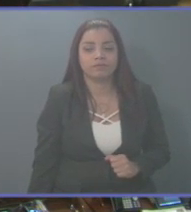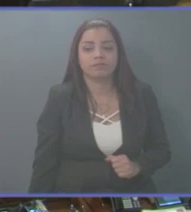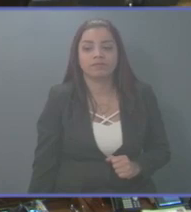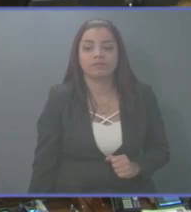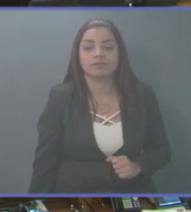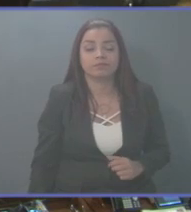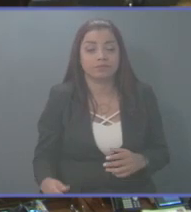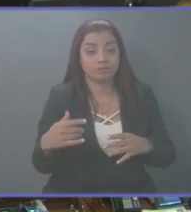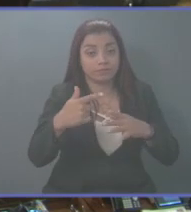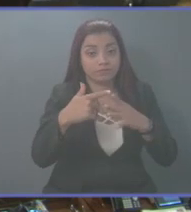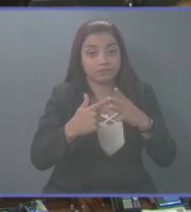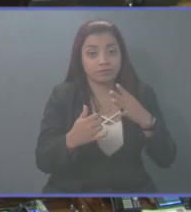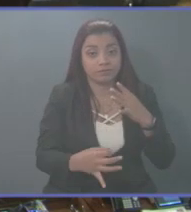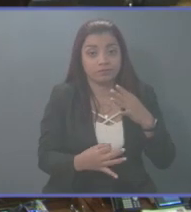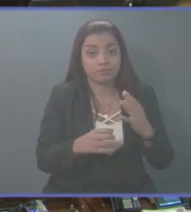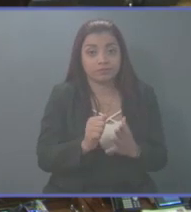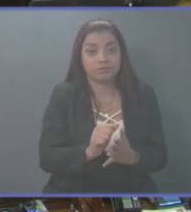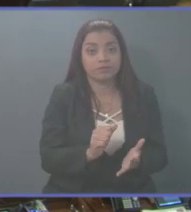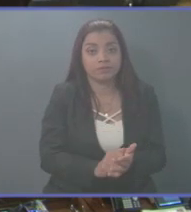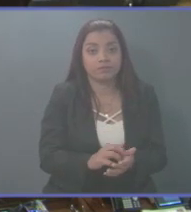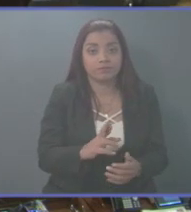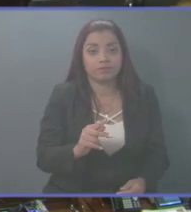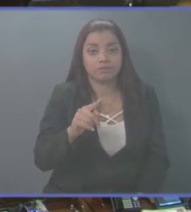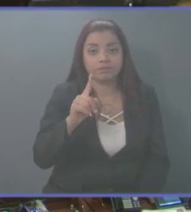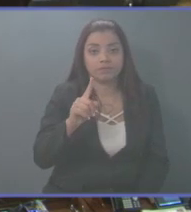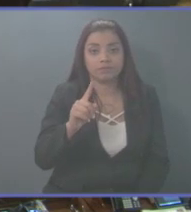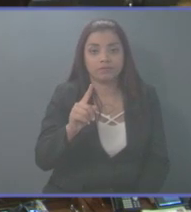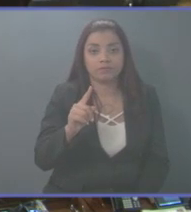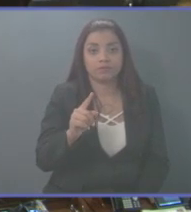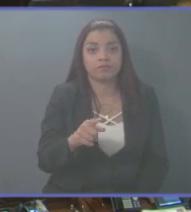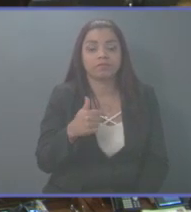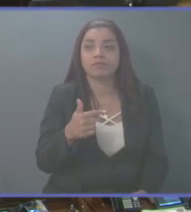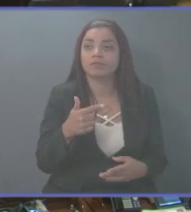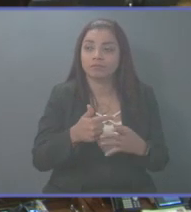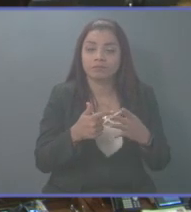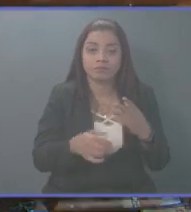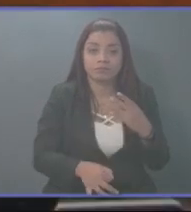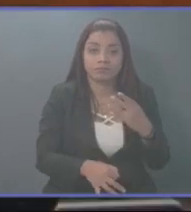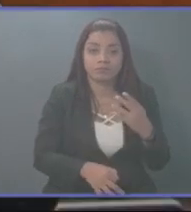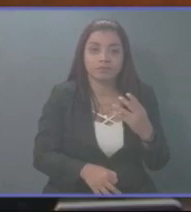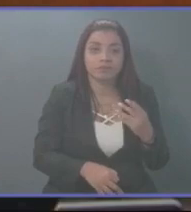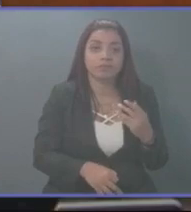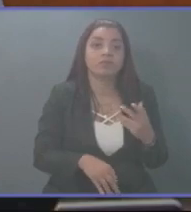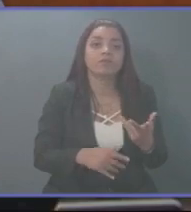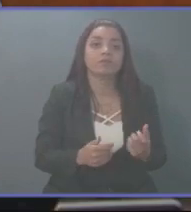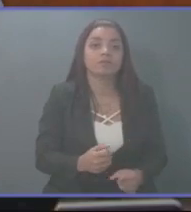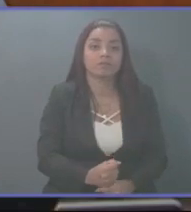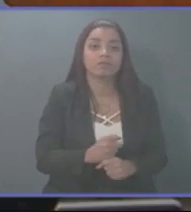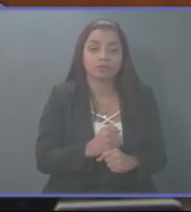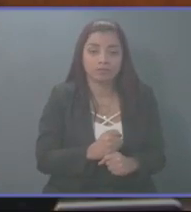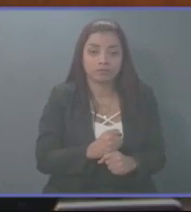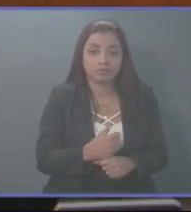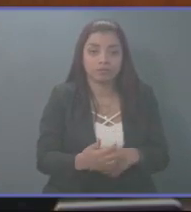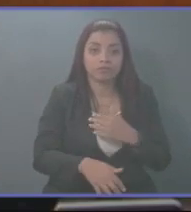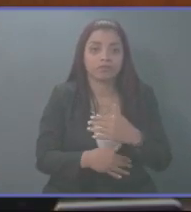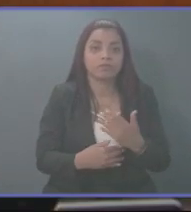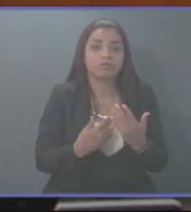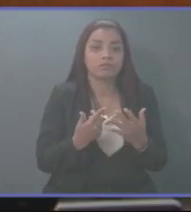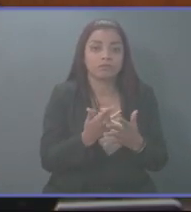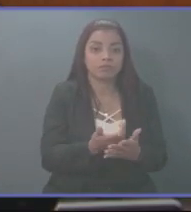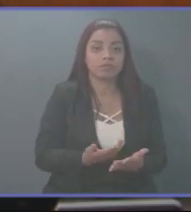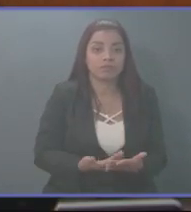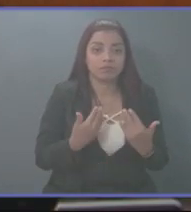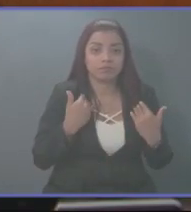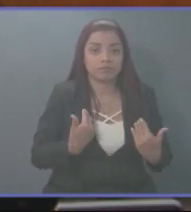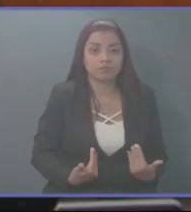Objeto de la ley, artículo 1. La presente ley tiene por objeto reconocer, garantizar y proteger los derechos fundamentales